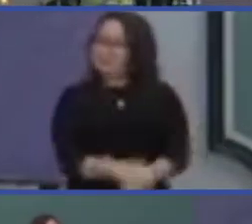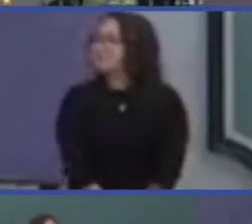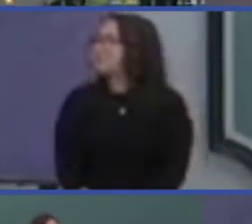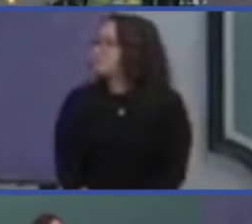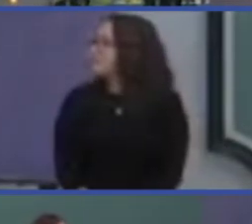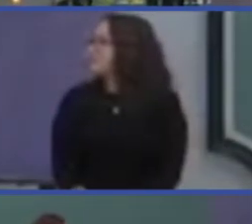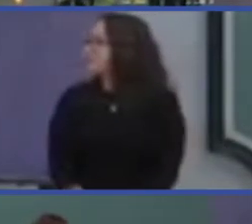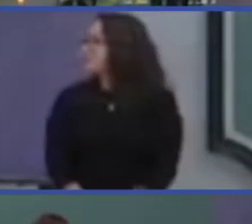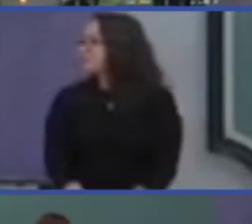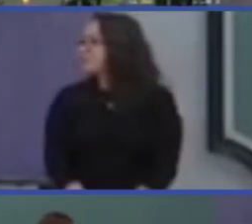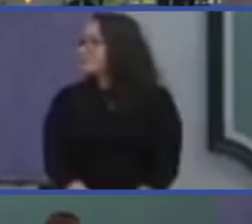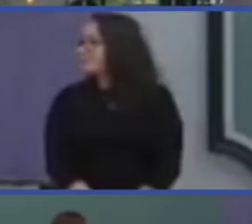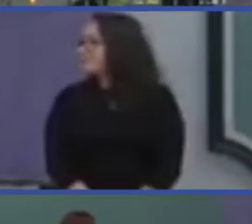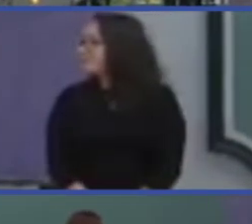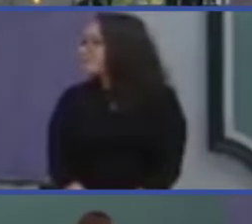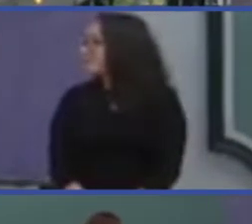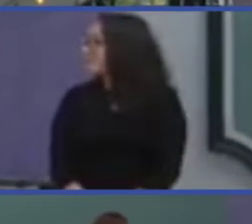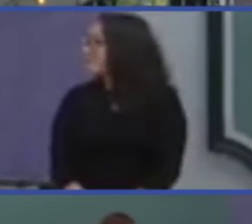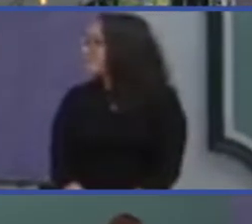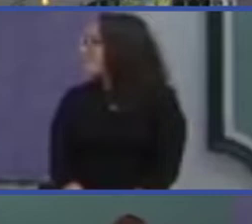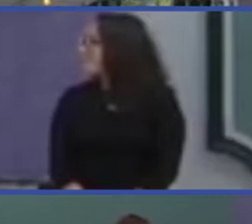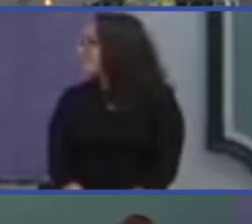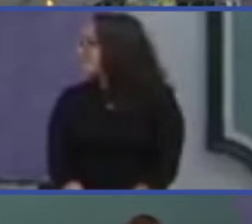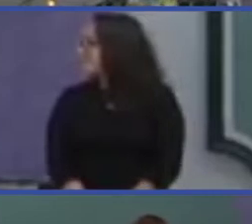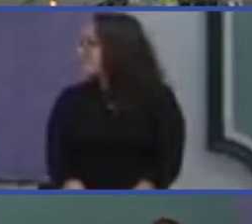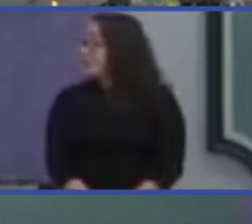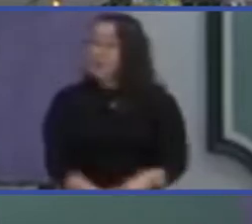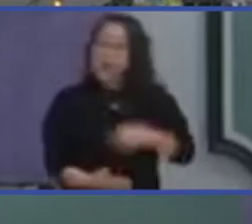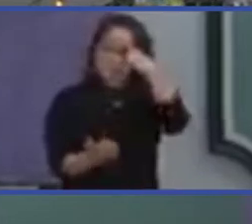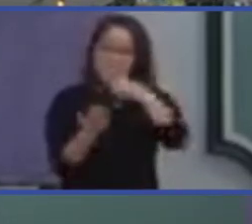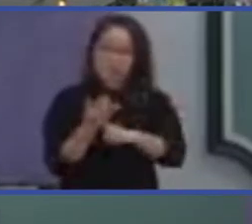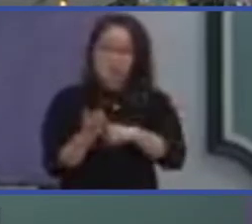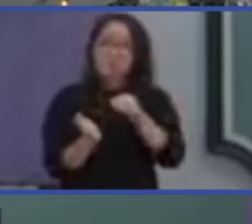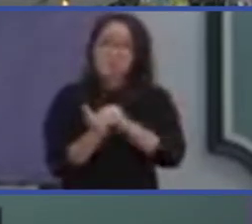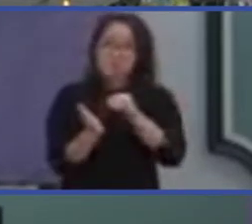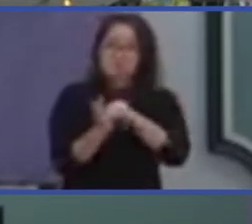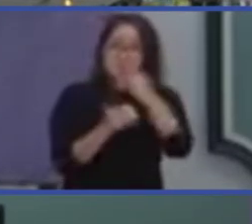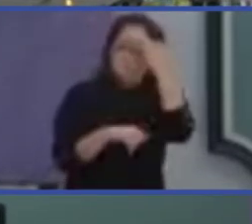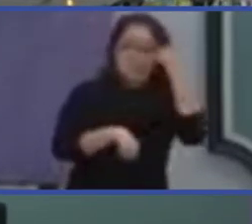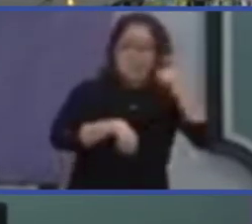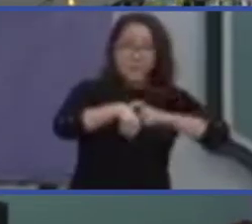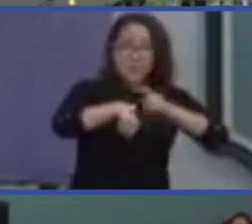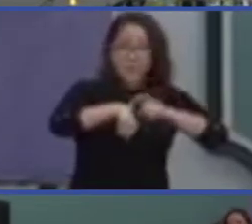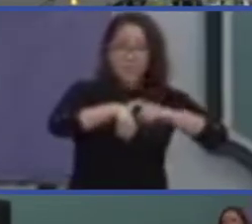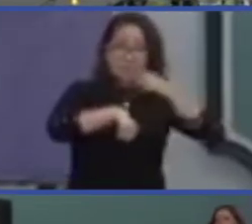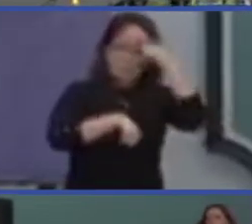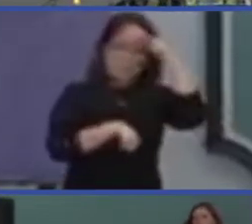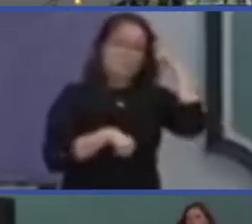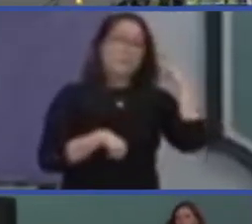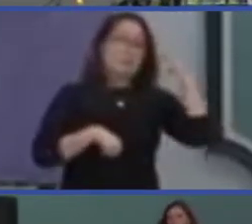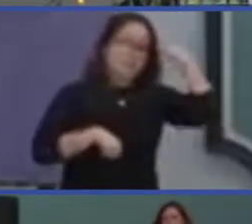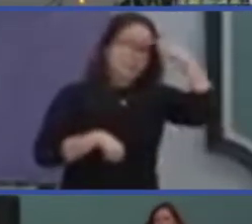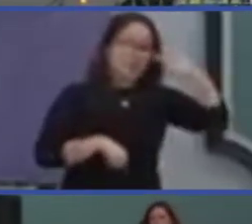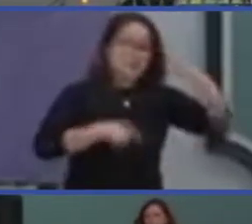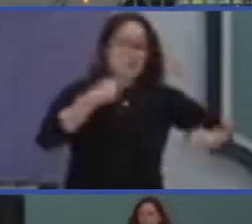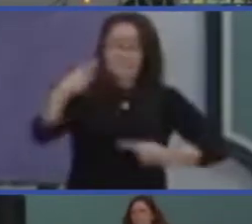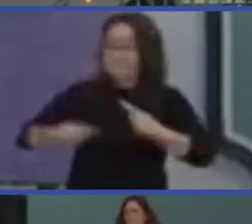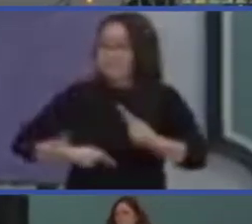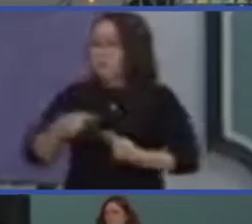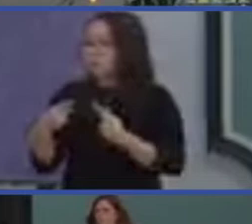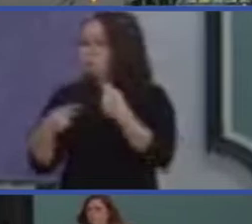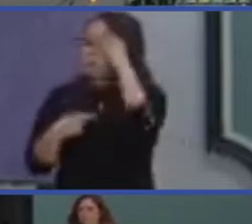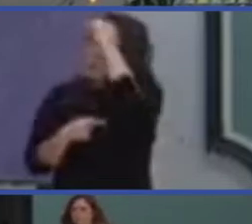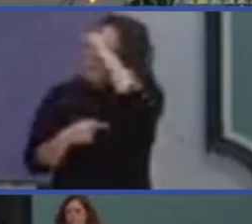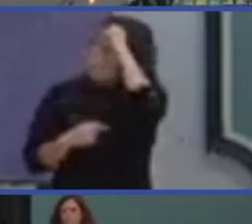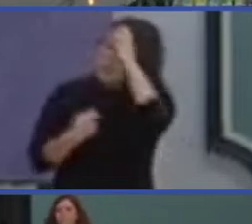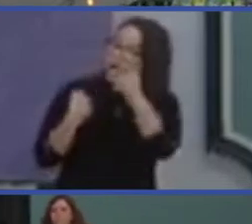bueno y creo que tenemos todavía un ratito para preguntas comentarios quejas sobre